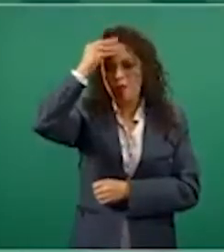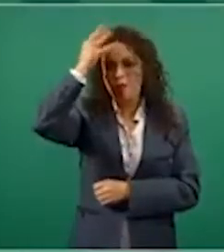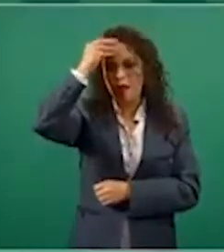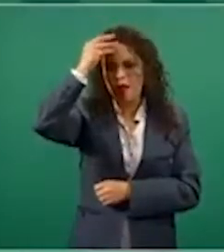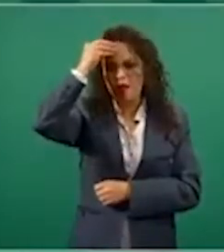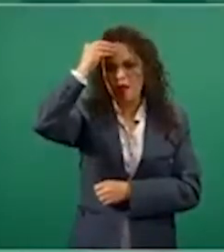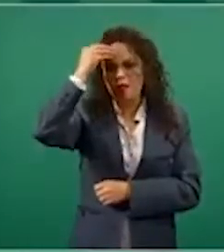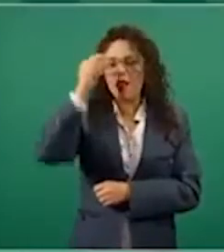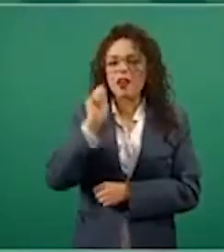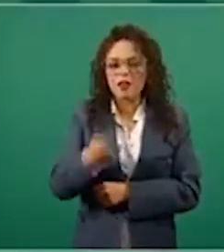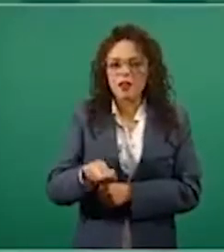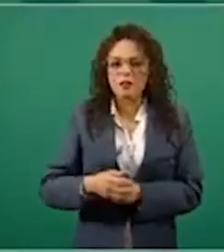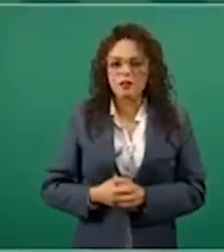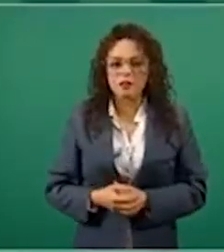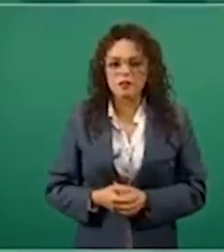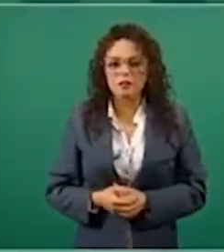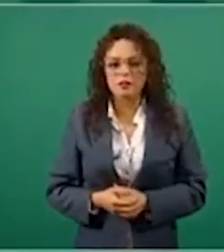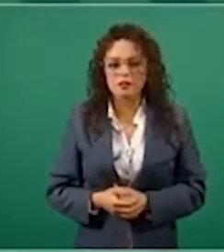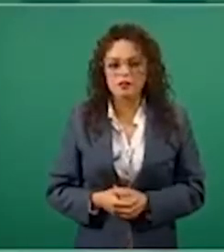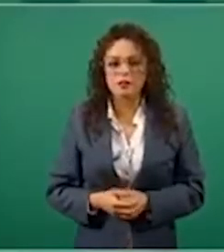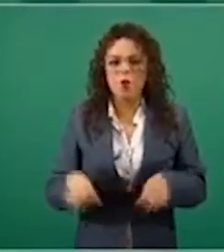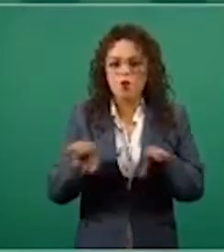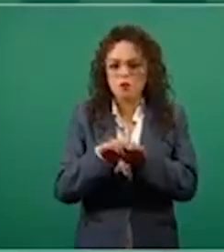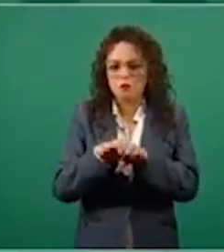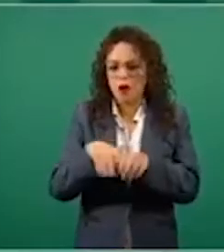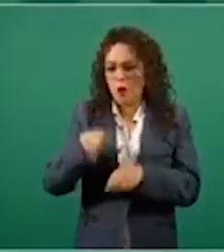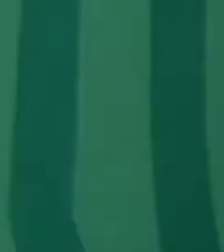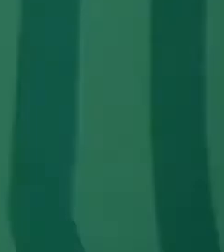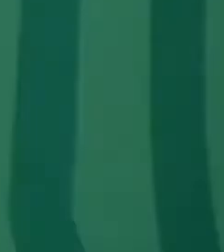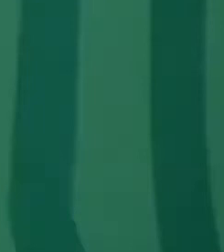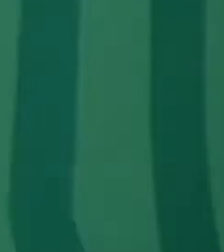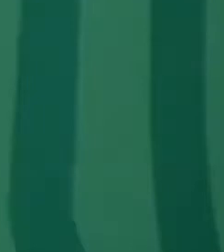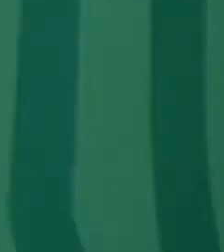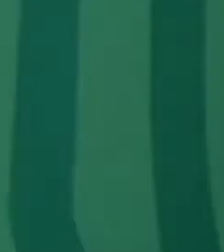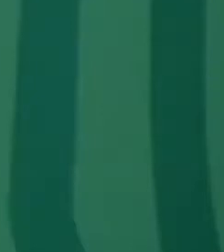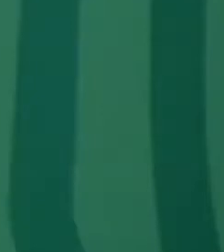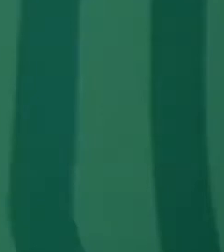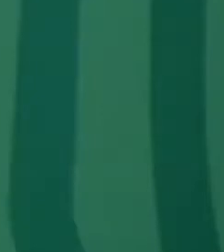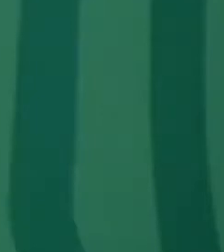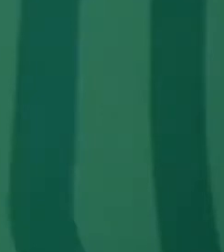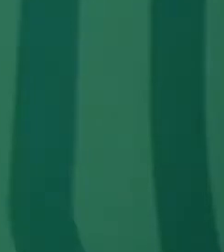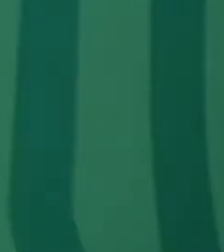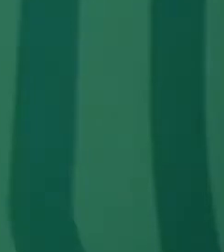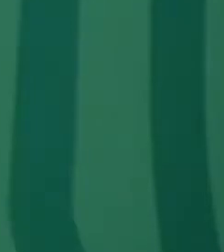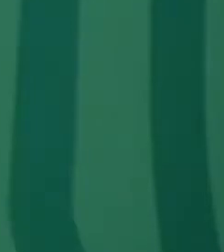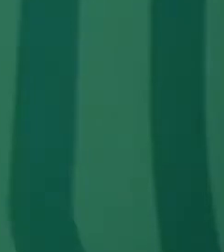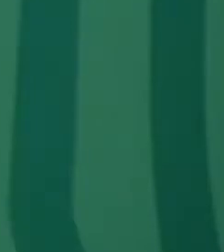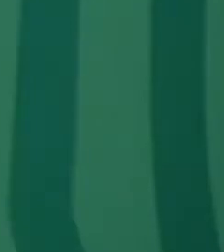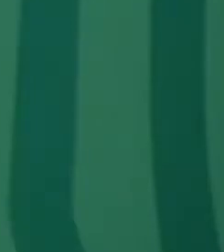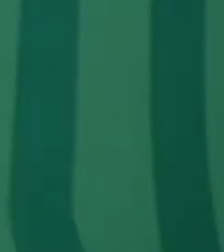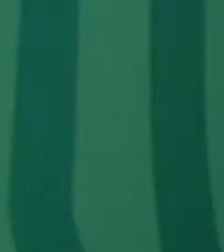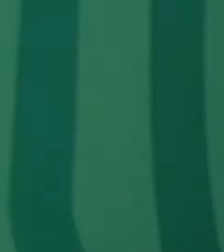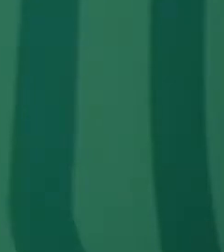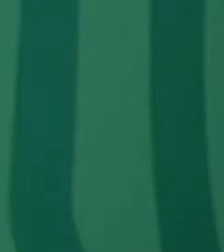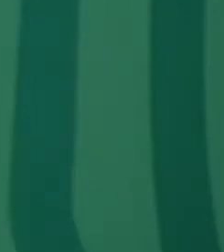de cómo ser opositor. Por ejemplo, no puede uno poner en riesgo la vida